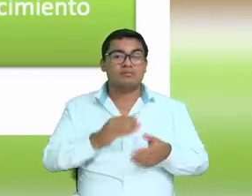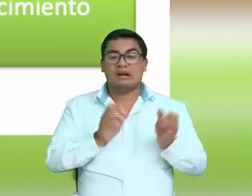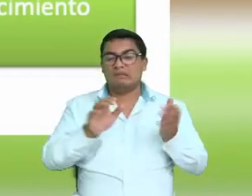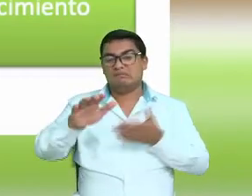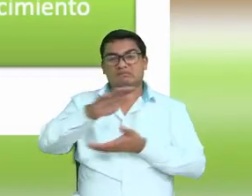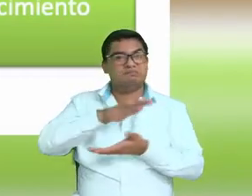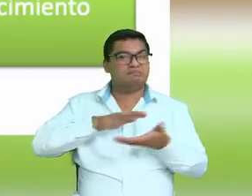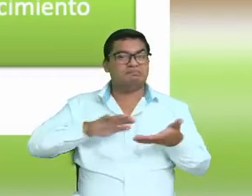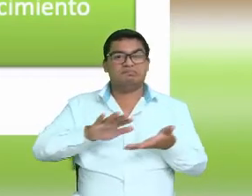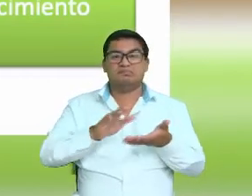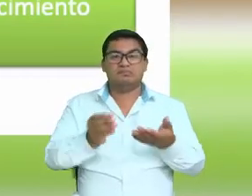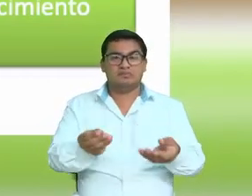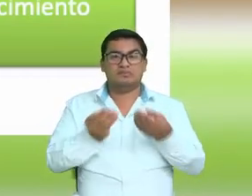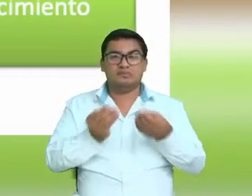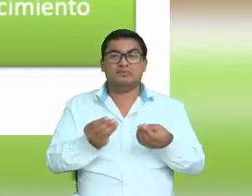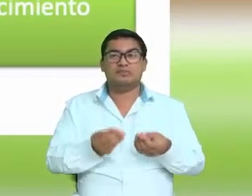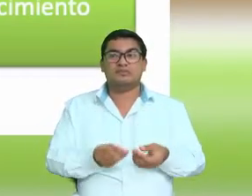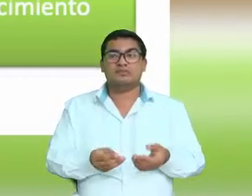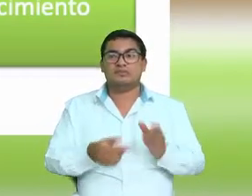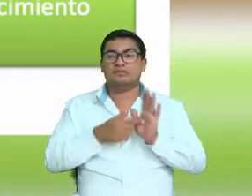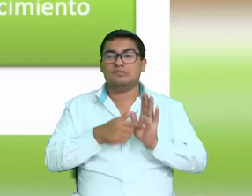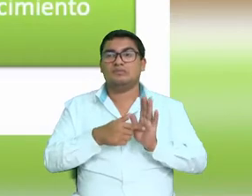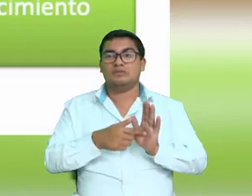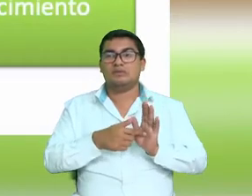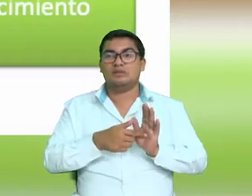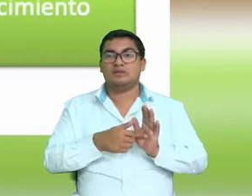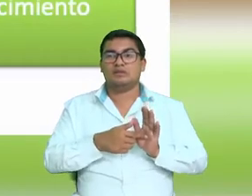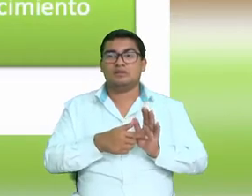chaval. Muchos estudios dicen desde que estás en el,